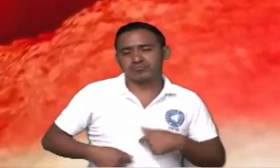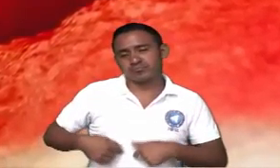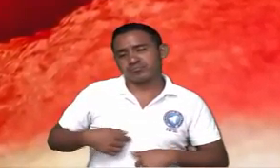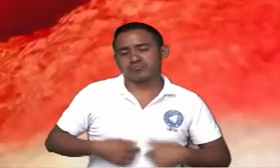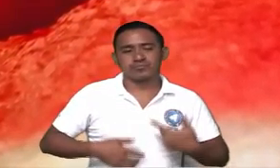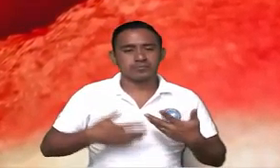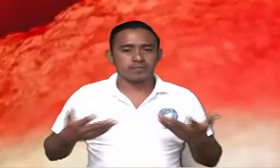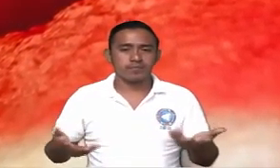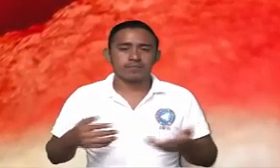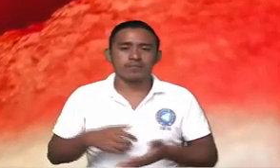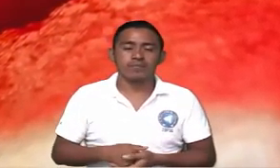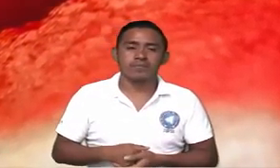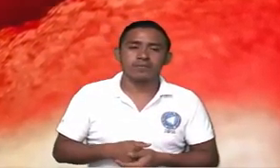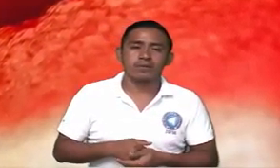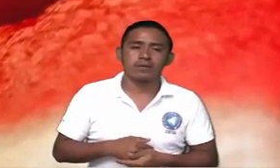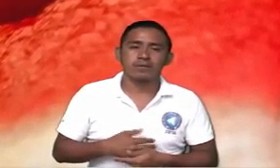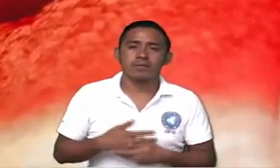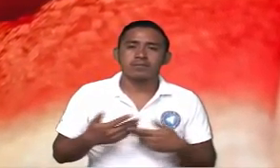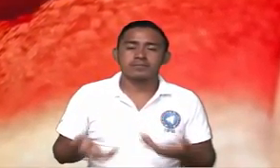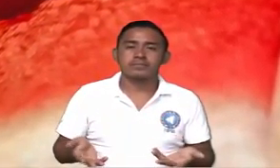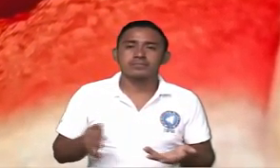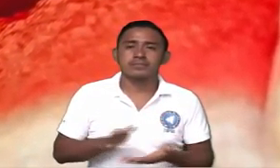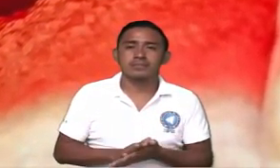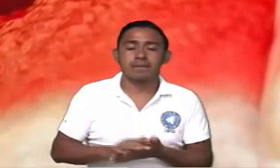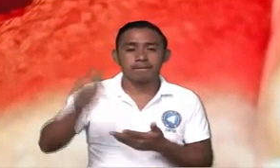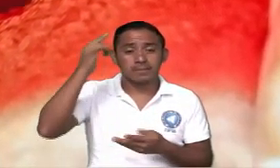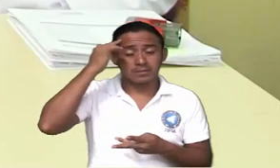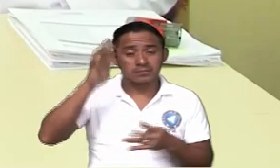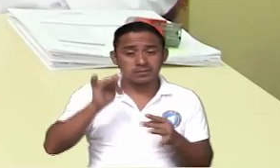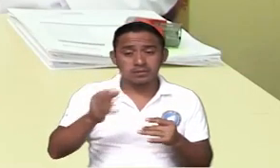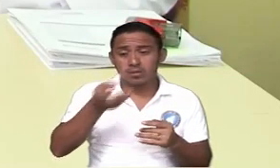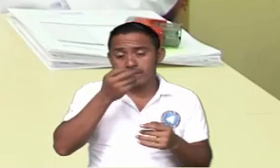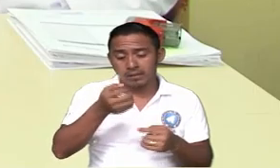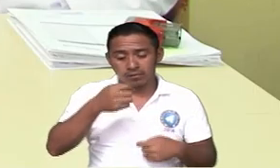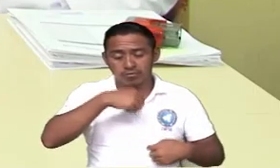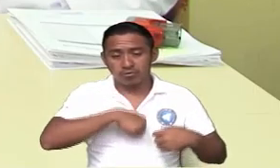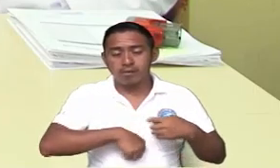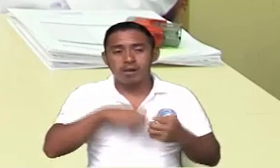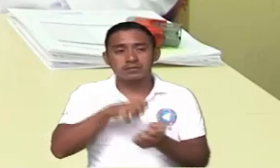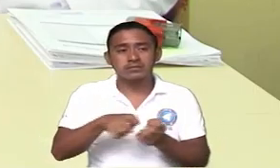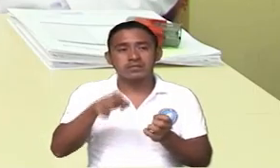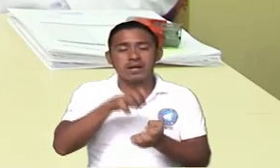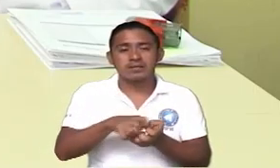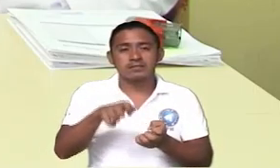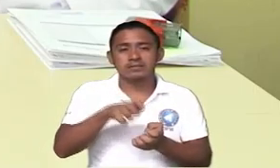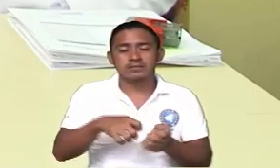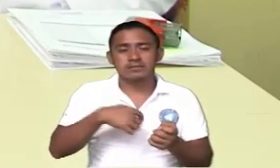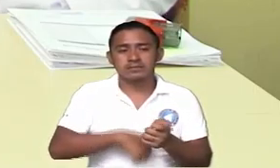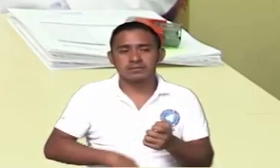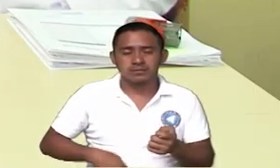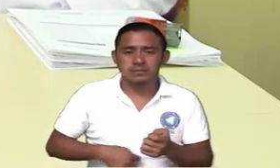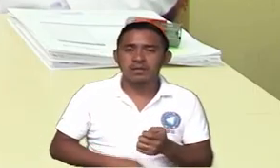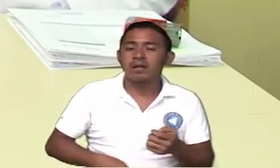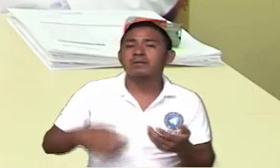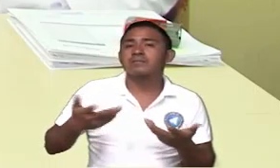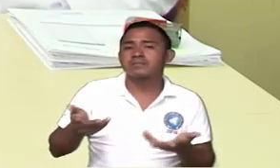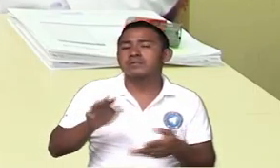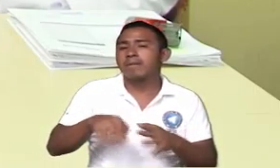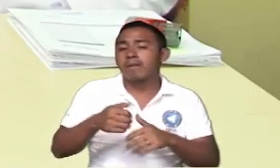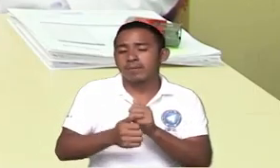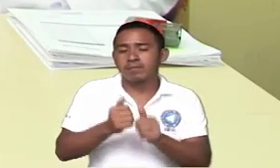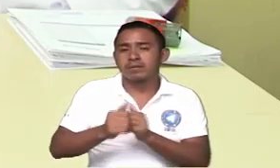un proceso engañoso. Es decir, pensando que el estómago se engaña que estamos comiendo. Y puede provocar úlceras. Es